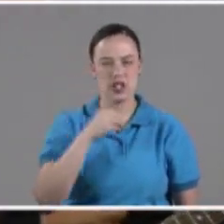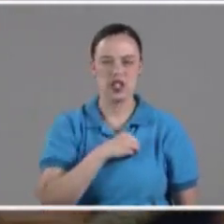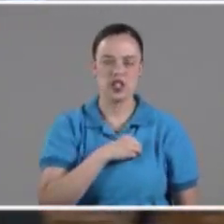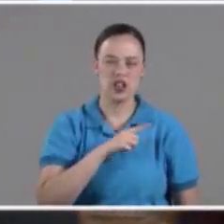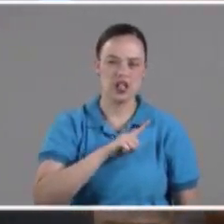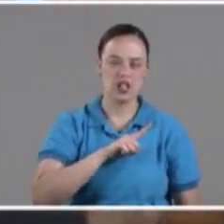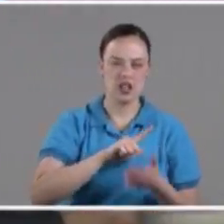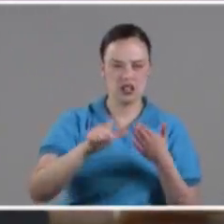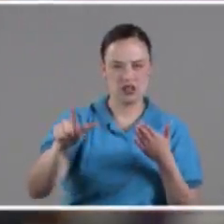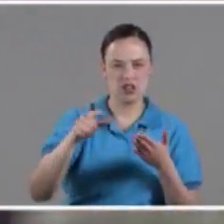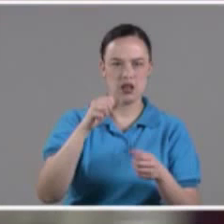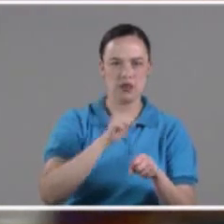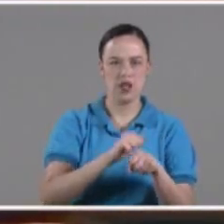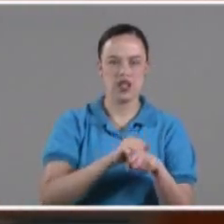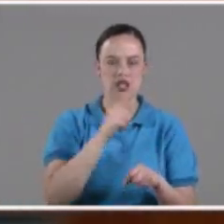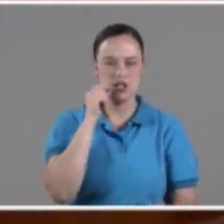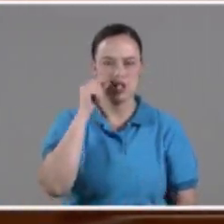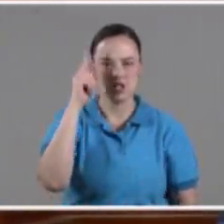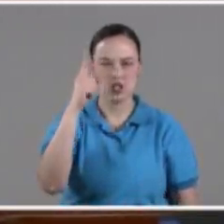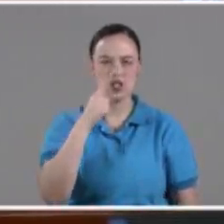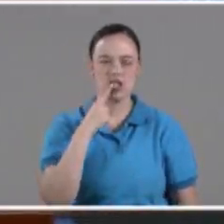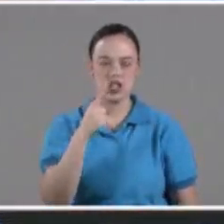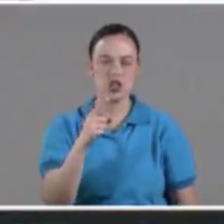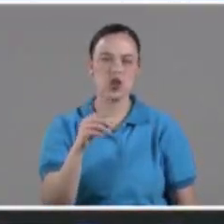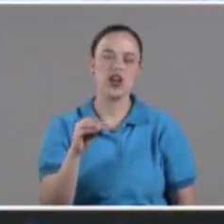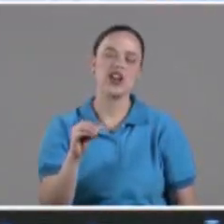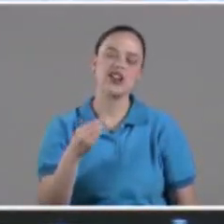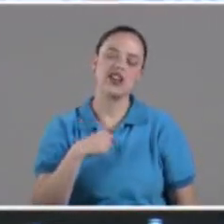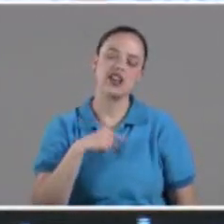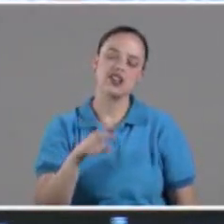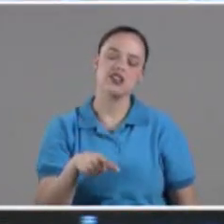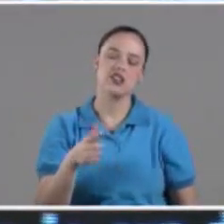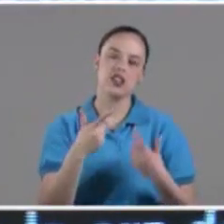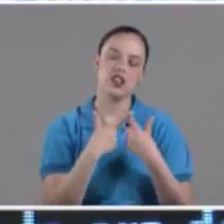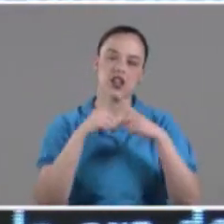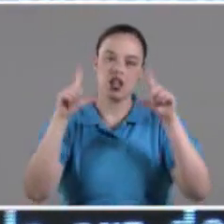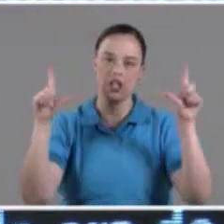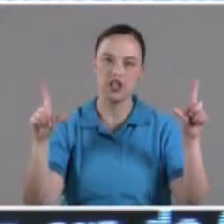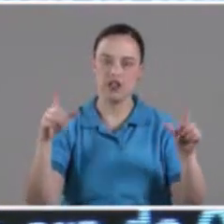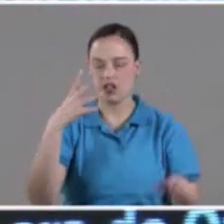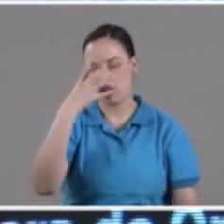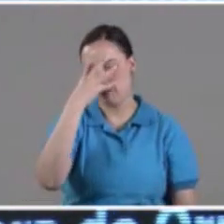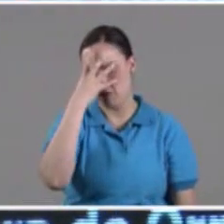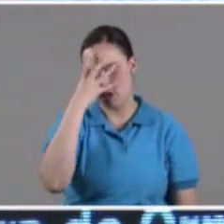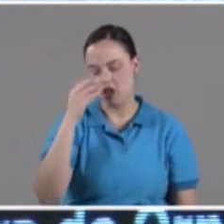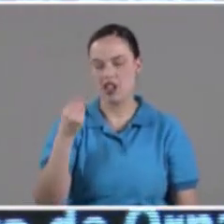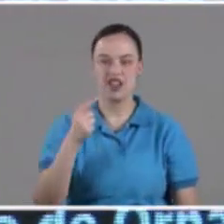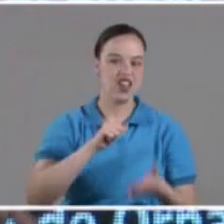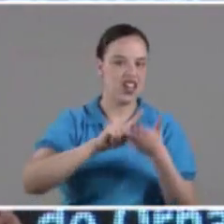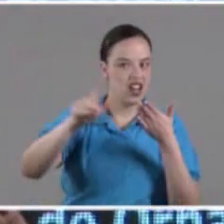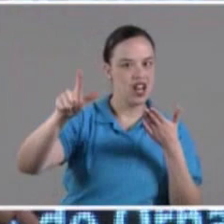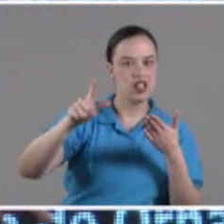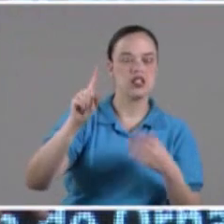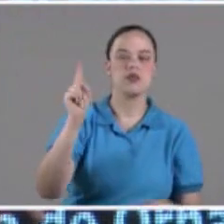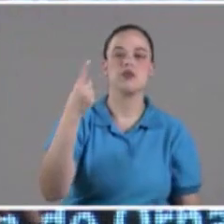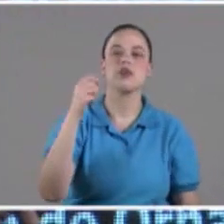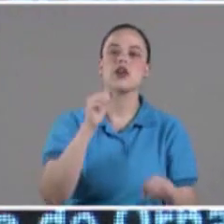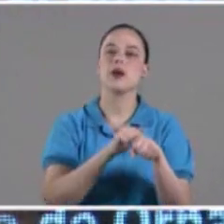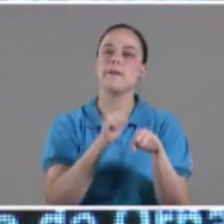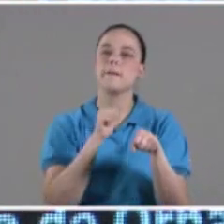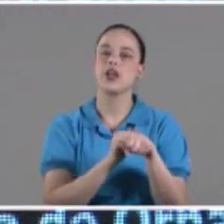el señor les tuvo que decir el que esté libre de pecado que Lance La primera piedra